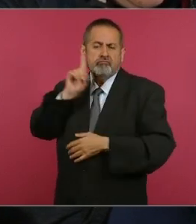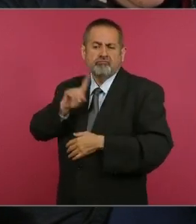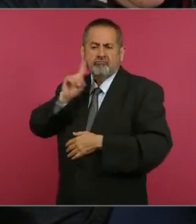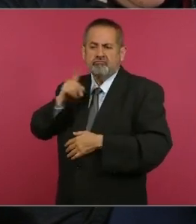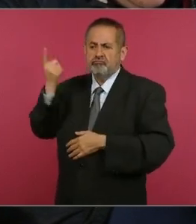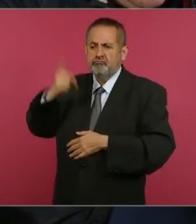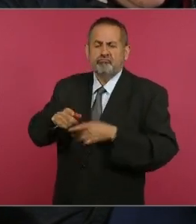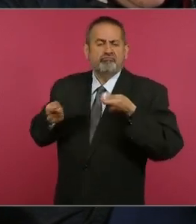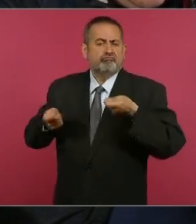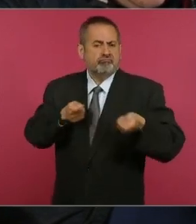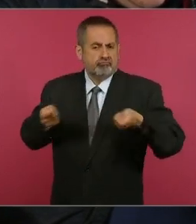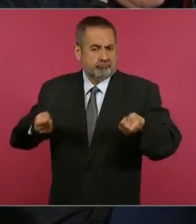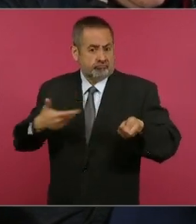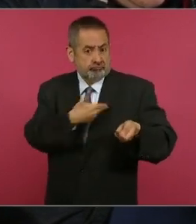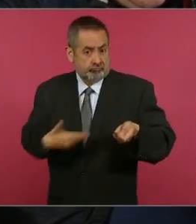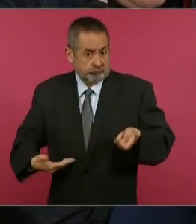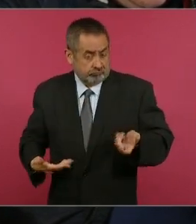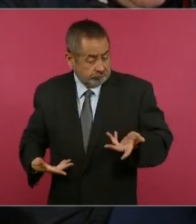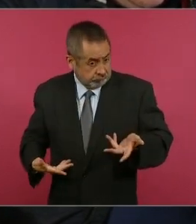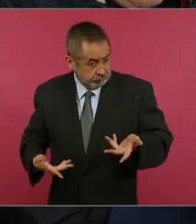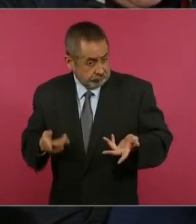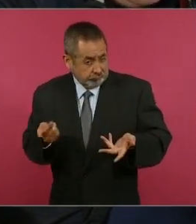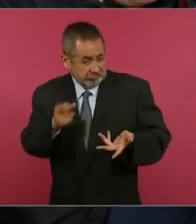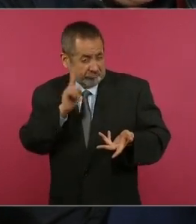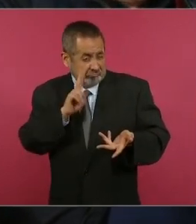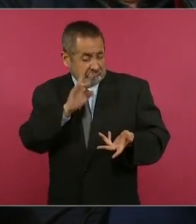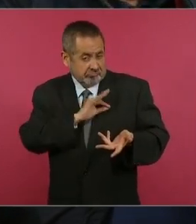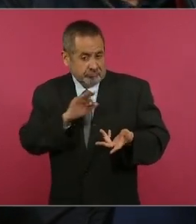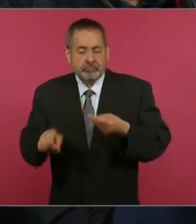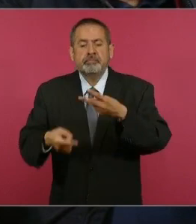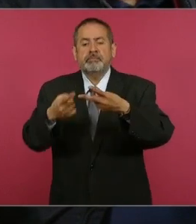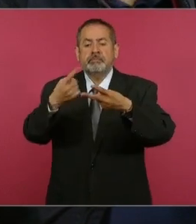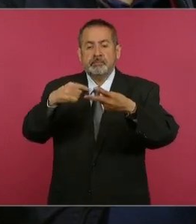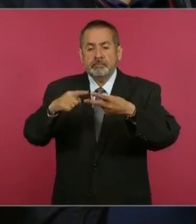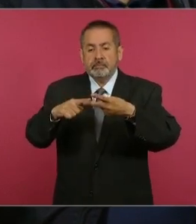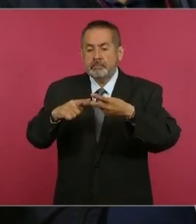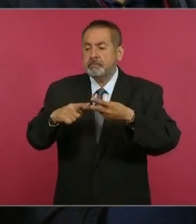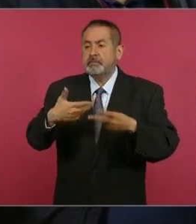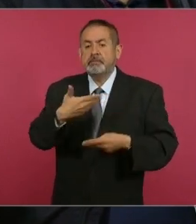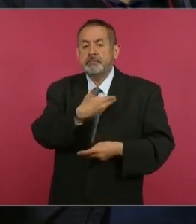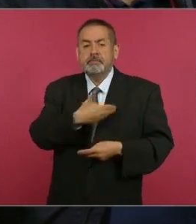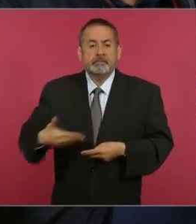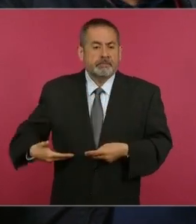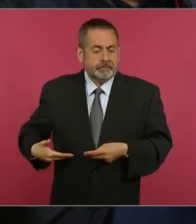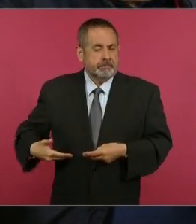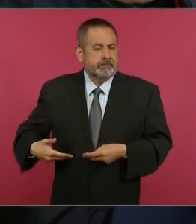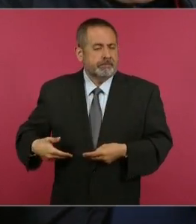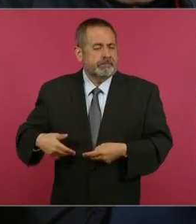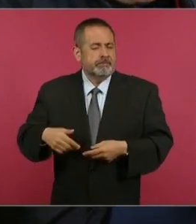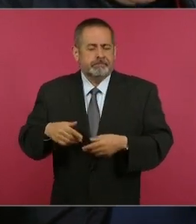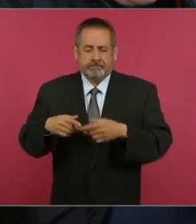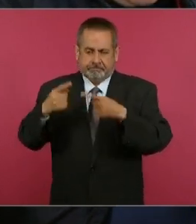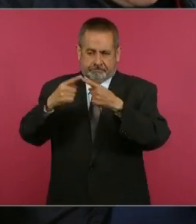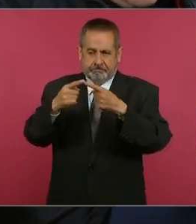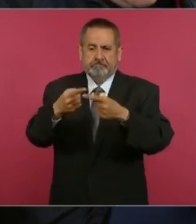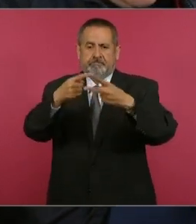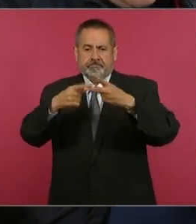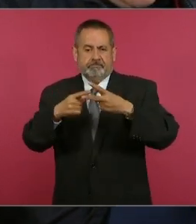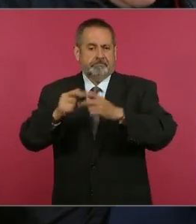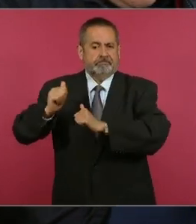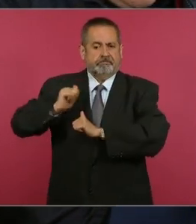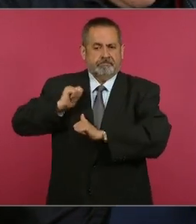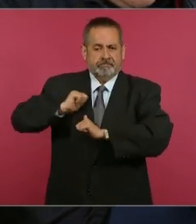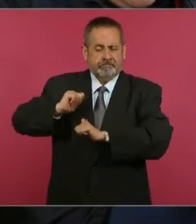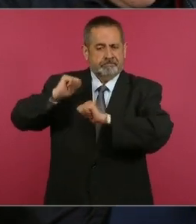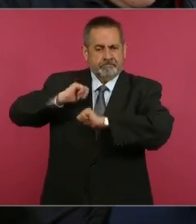la presidencia? Uno. Dos, ¿los nuevos mandos militares estarán a la altura de las